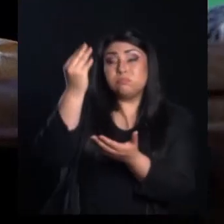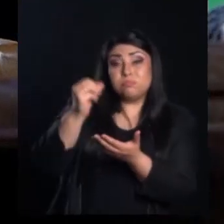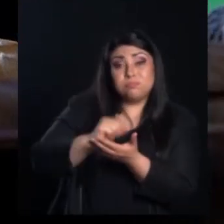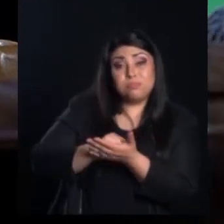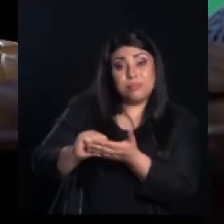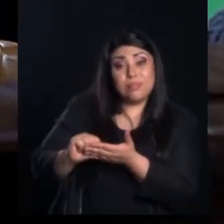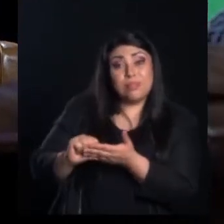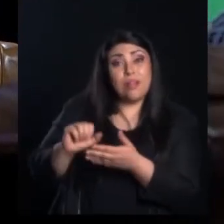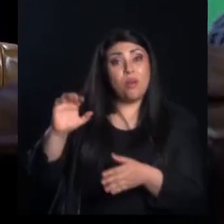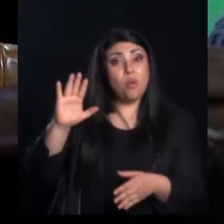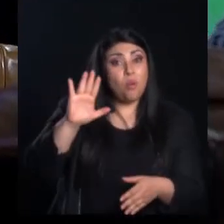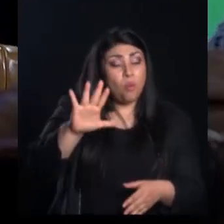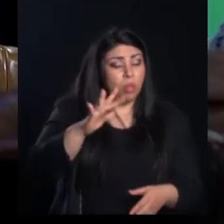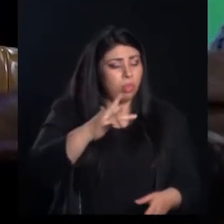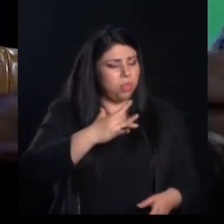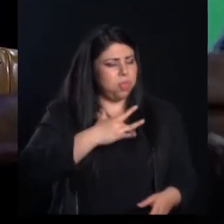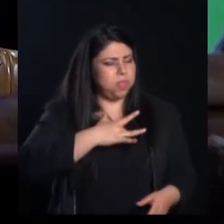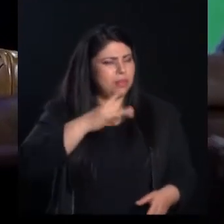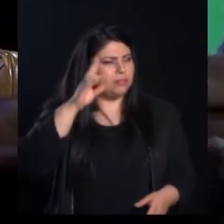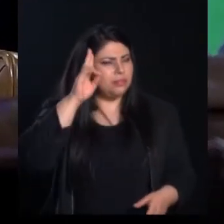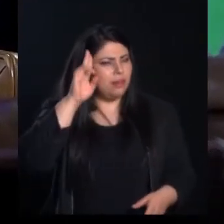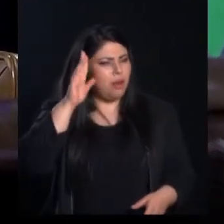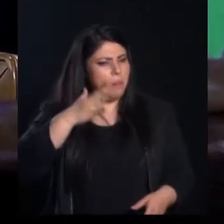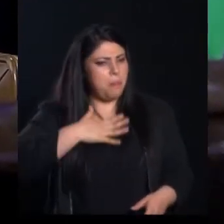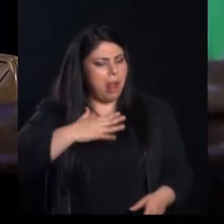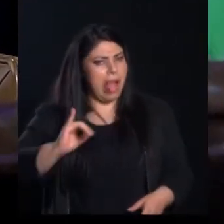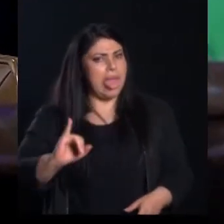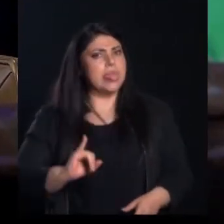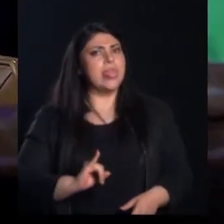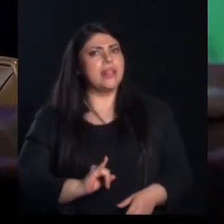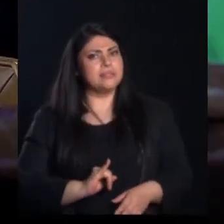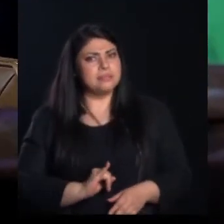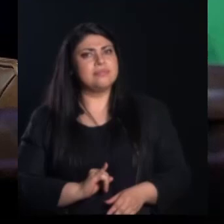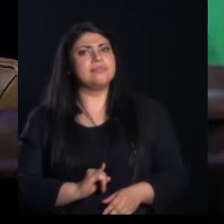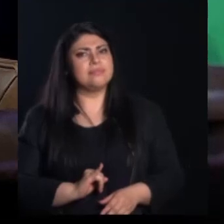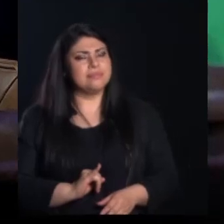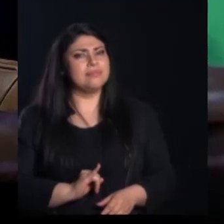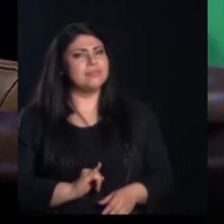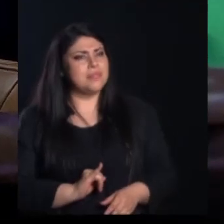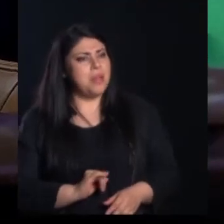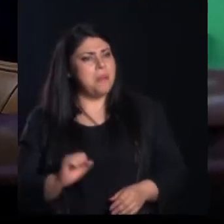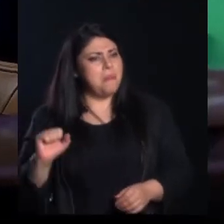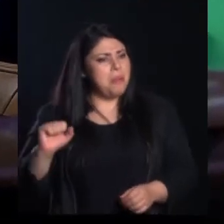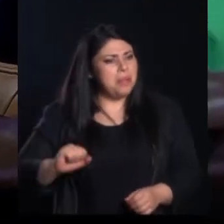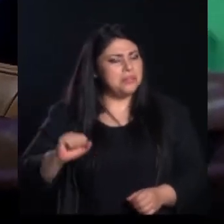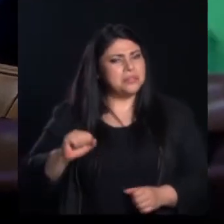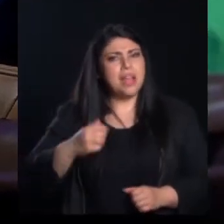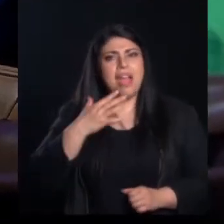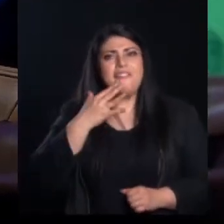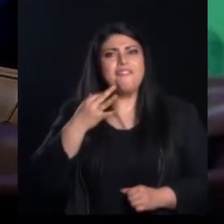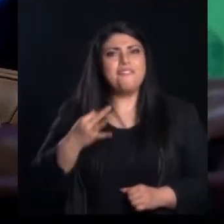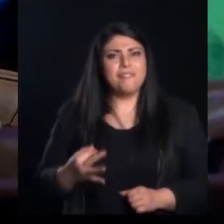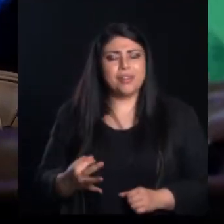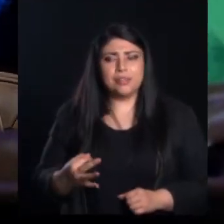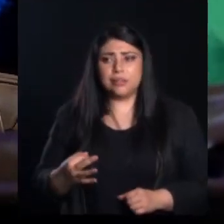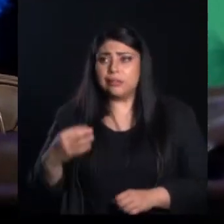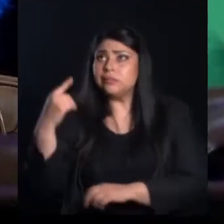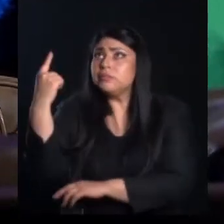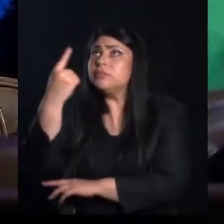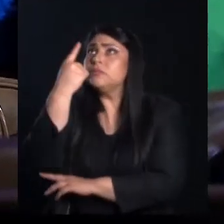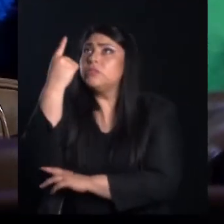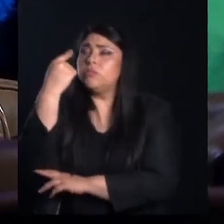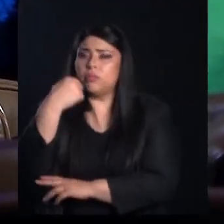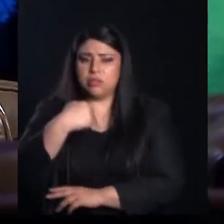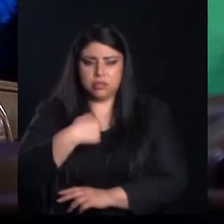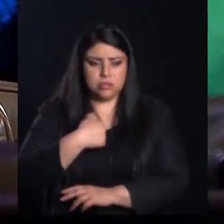recordar quién eres y empezó a afirmar su identidad y mientras escucha dos aquí decías es cierto no se trata de mí se trata de él